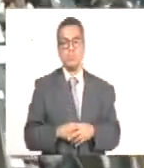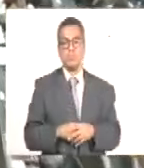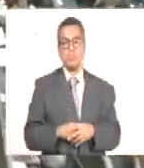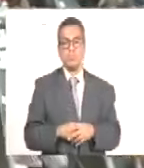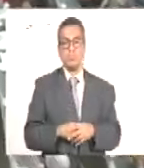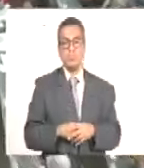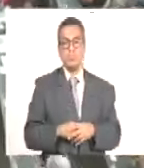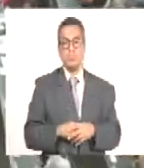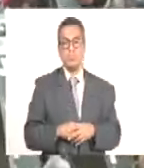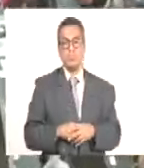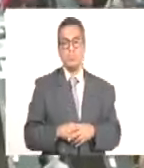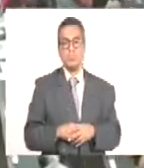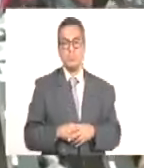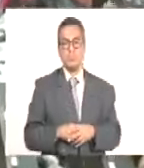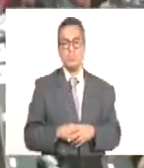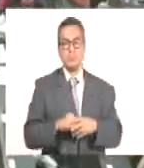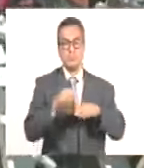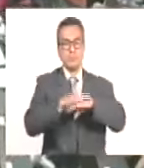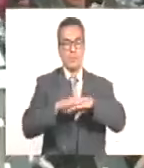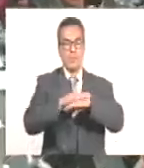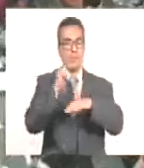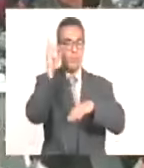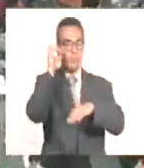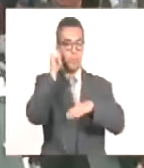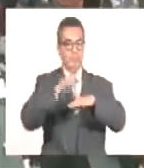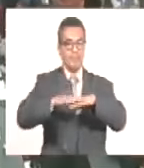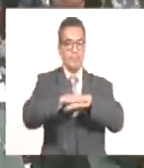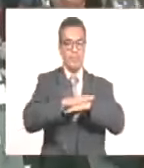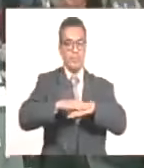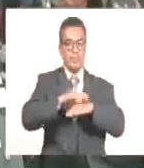colores. Bolívar fue sumamente